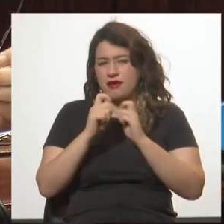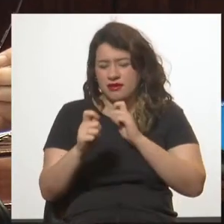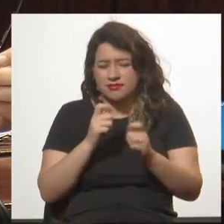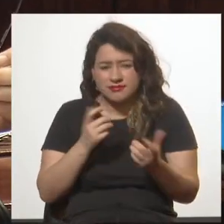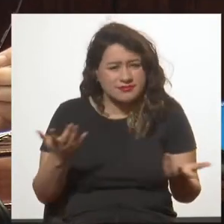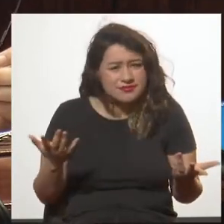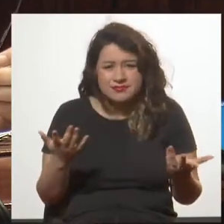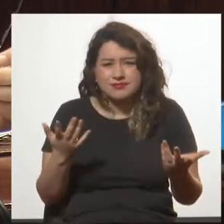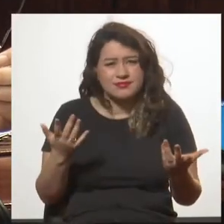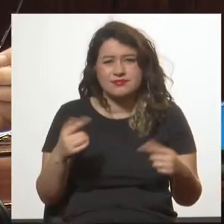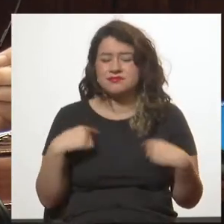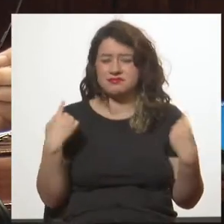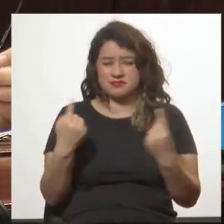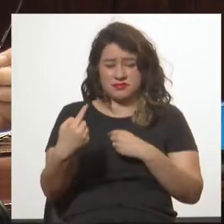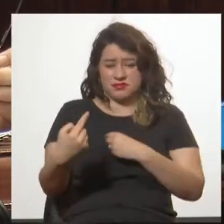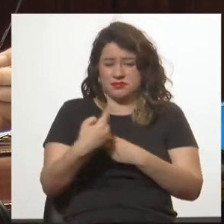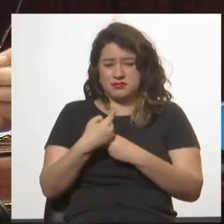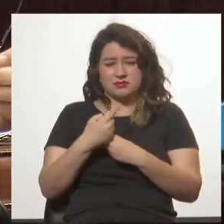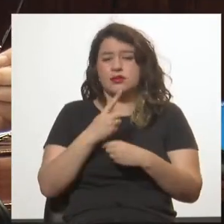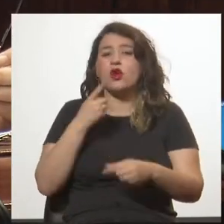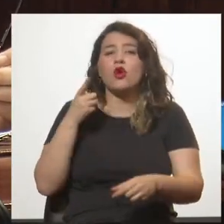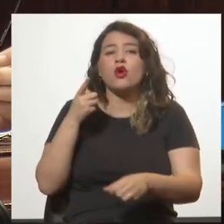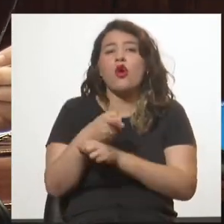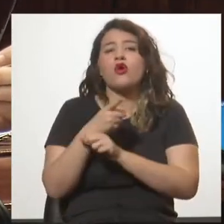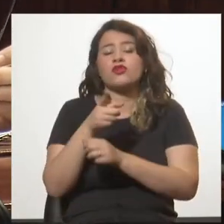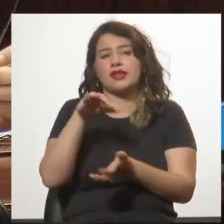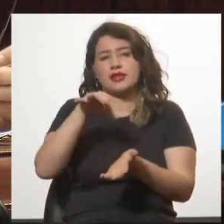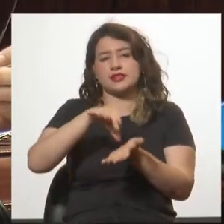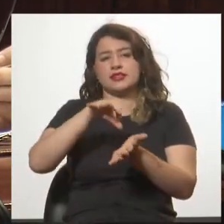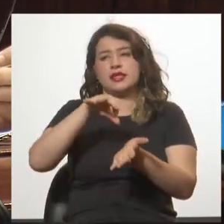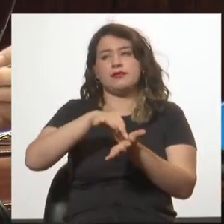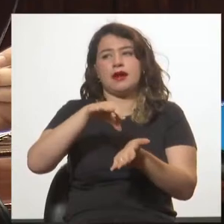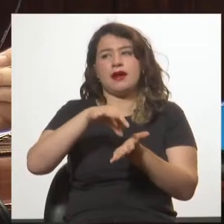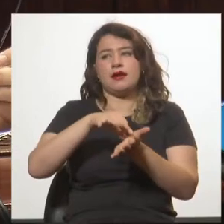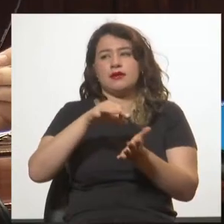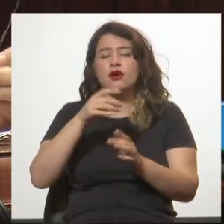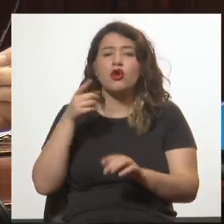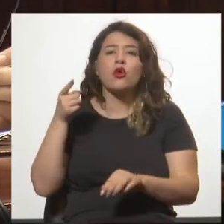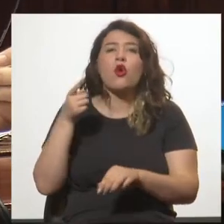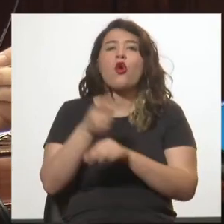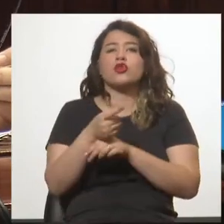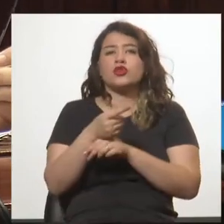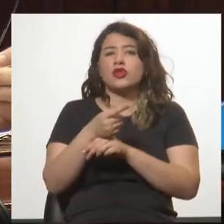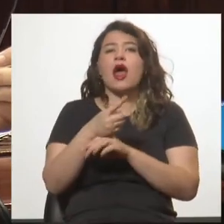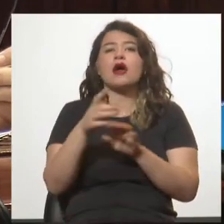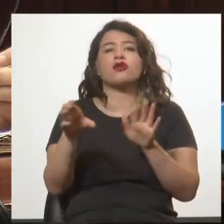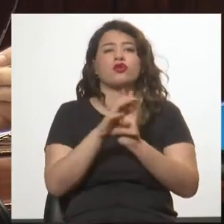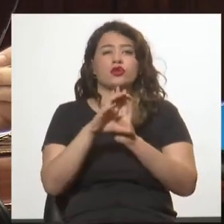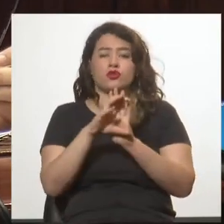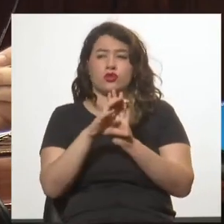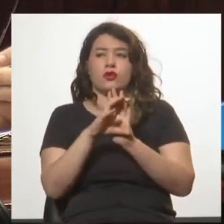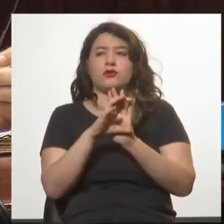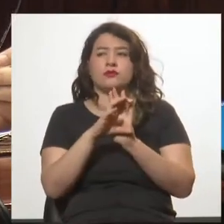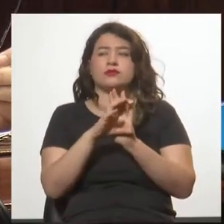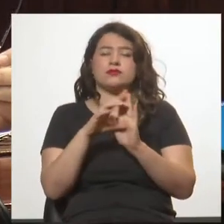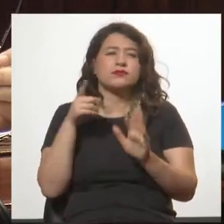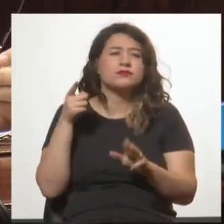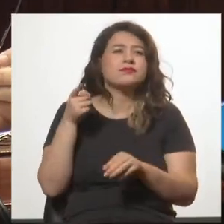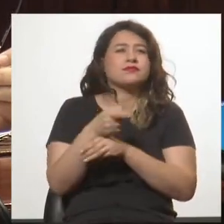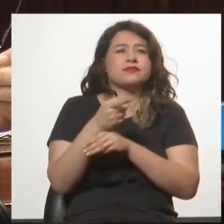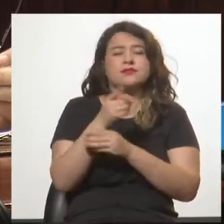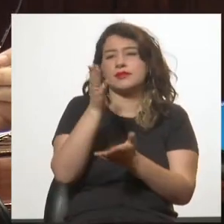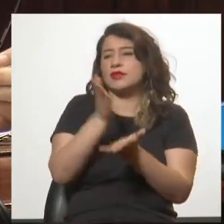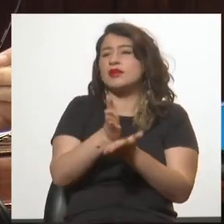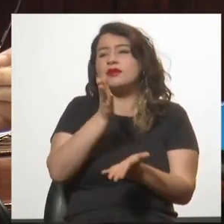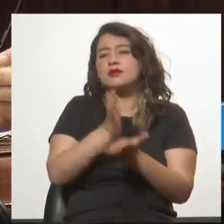no nos descalifican a nosotros de califican el sistema de califican a la constitución descalificando un